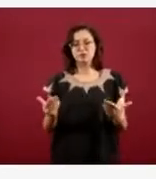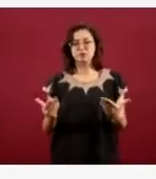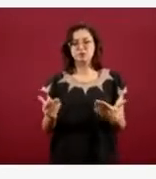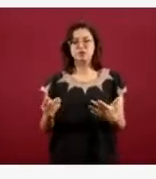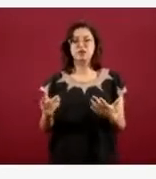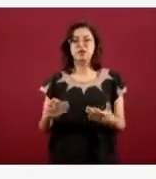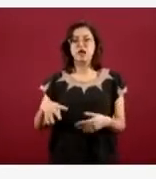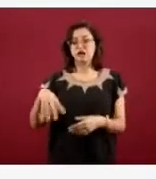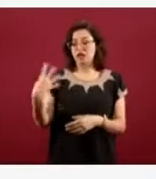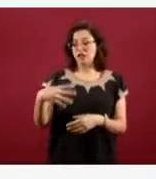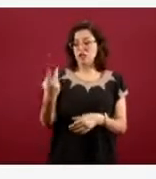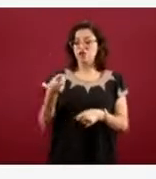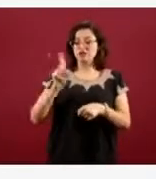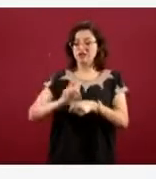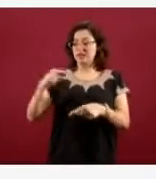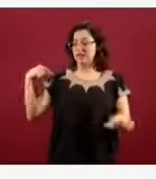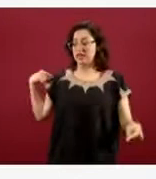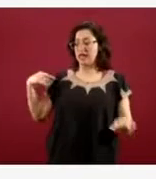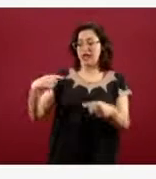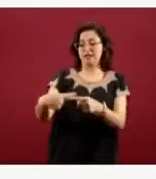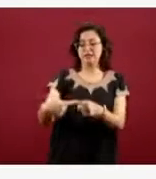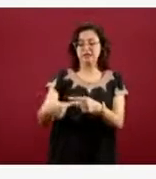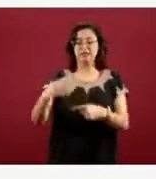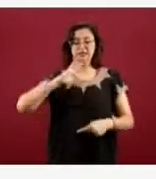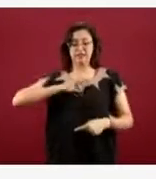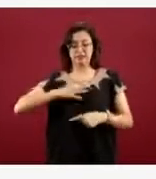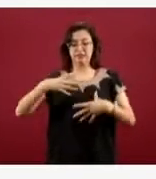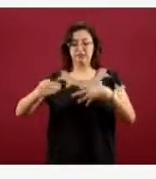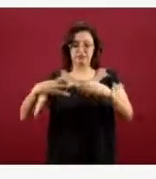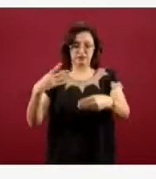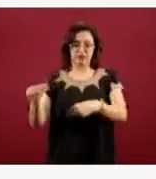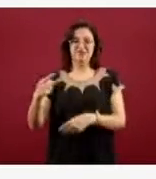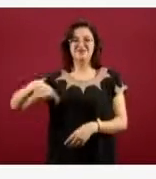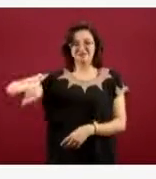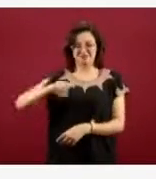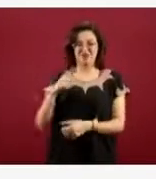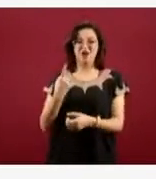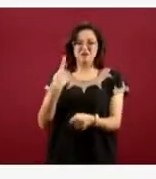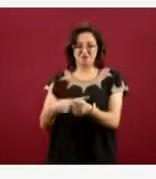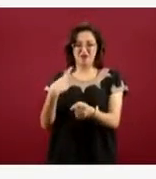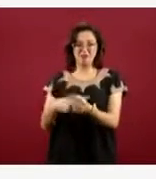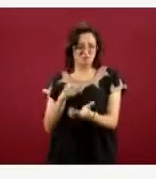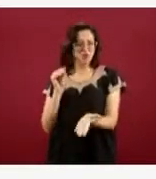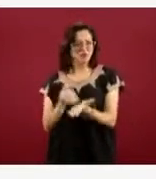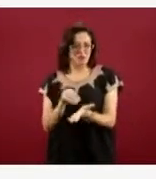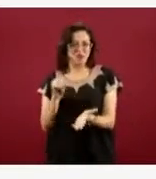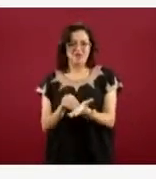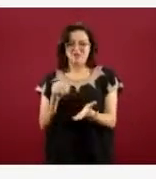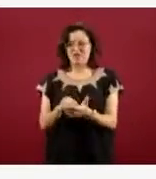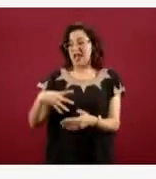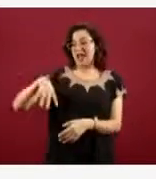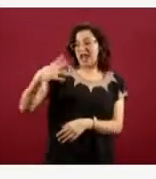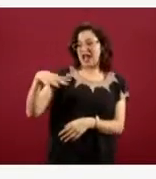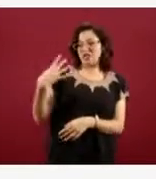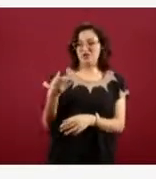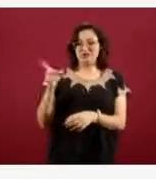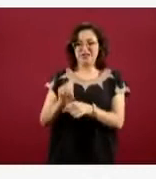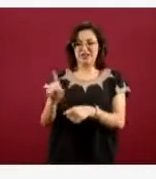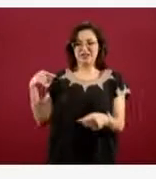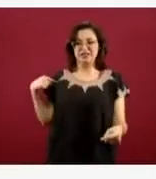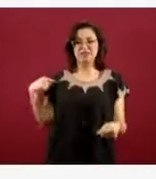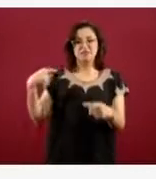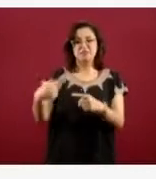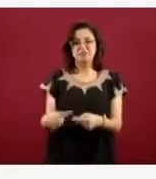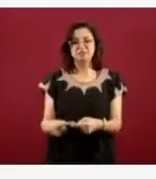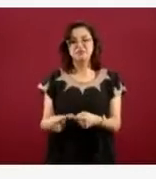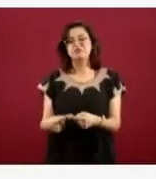los últimos 14 días, es decir, la pandemia activa, las personas que en los últimos 14 días presentaron síntomas, se